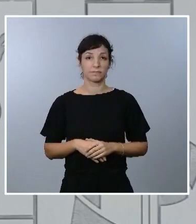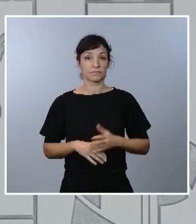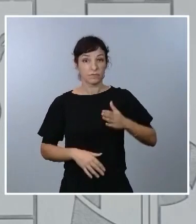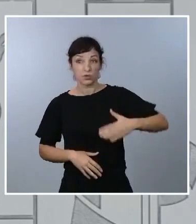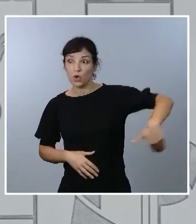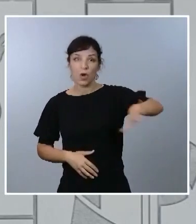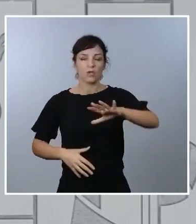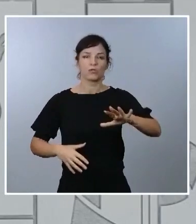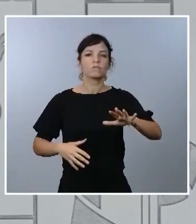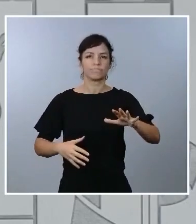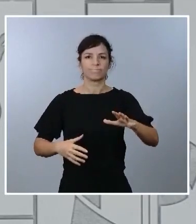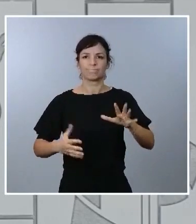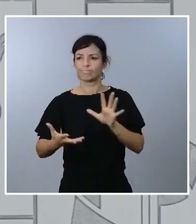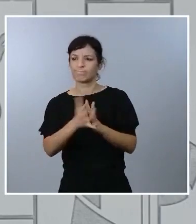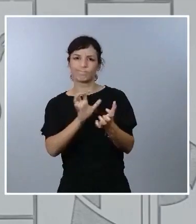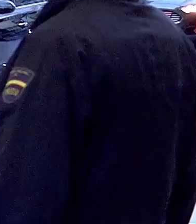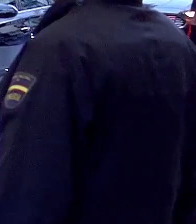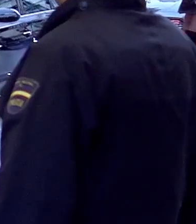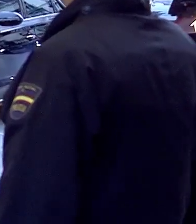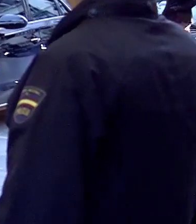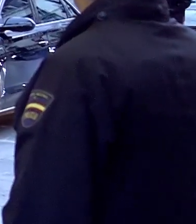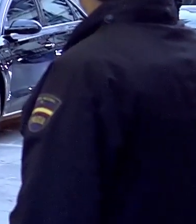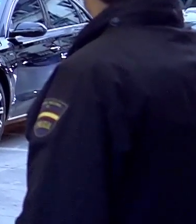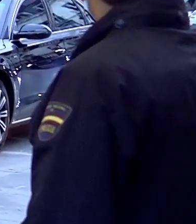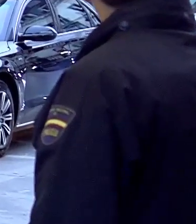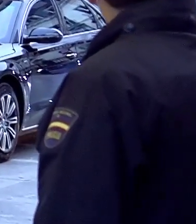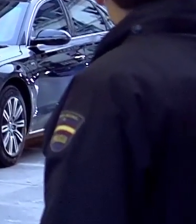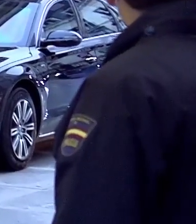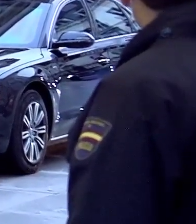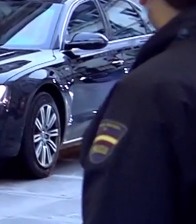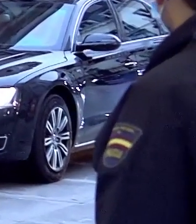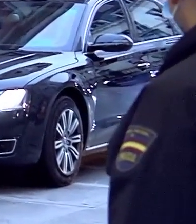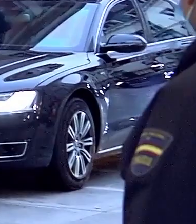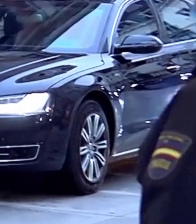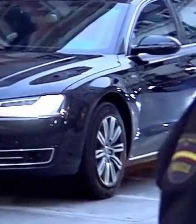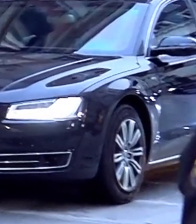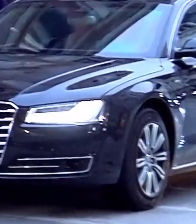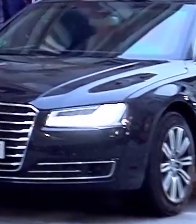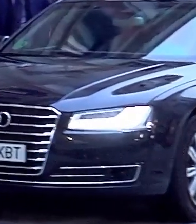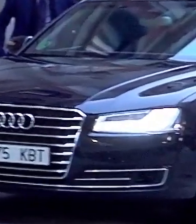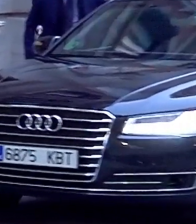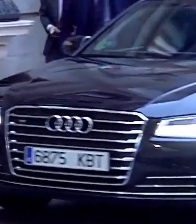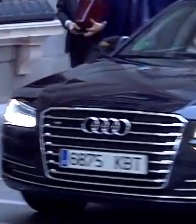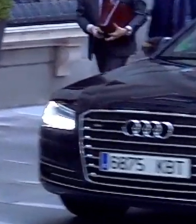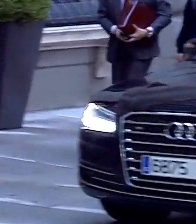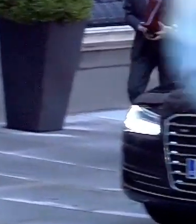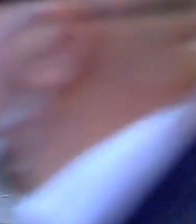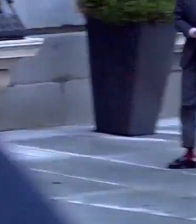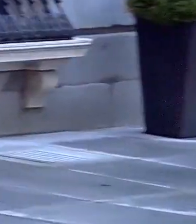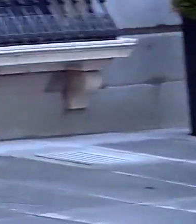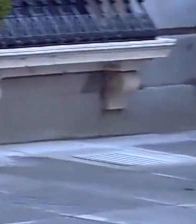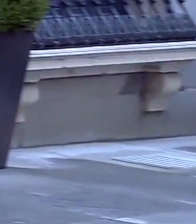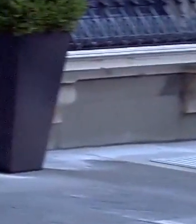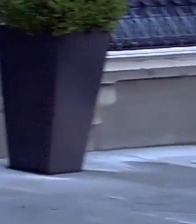para doblegar la curva de contagios a las 10 de la noche de este viernes tras advertir de la gravedad de la situación